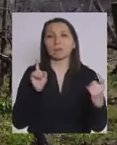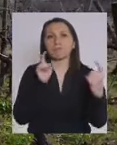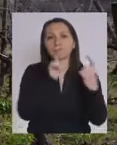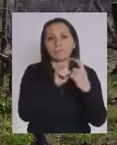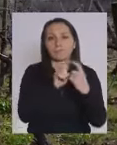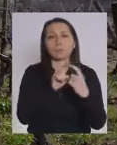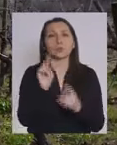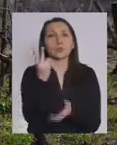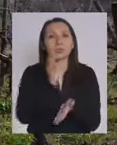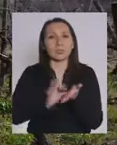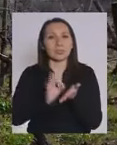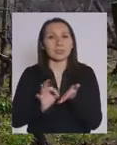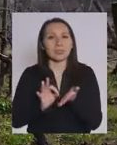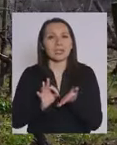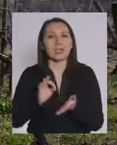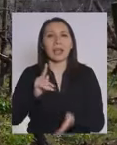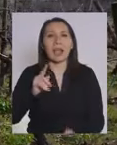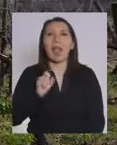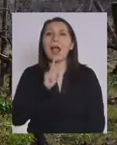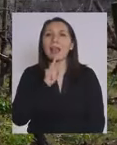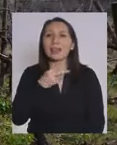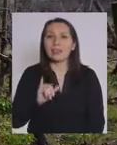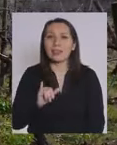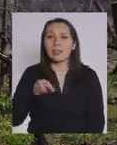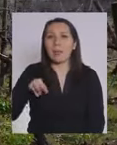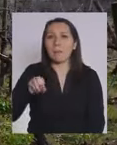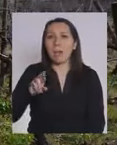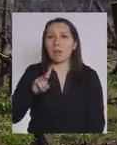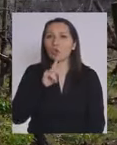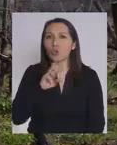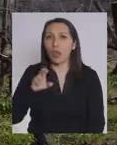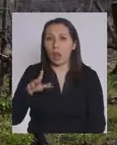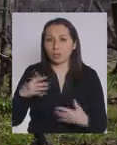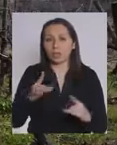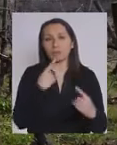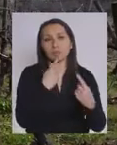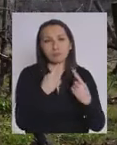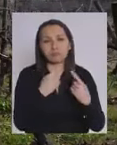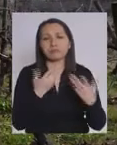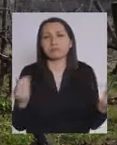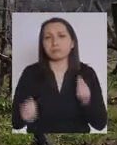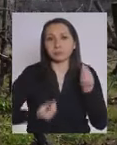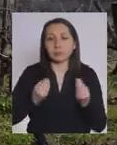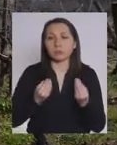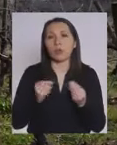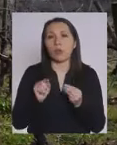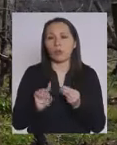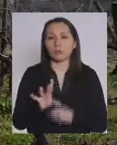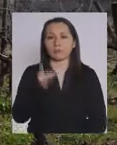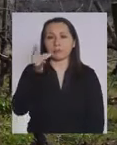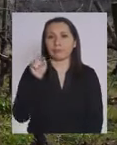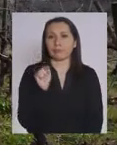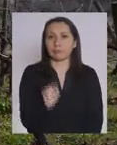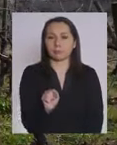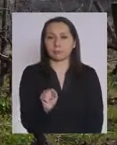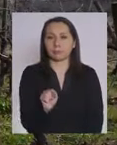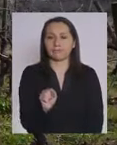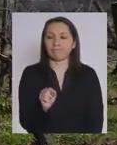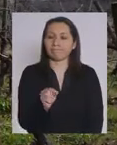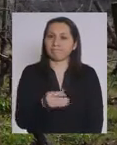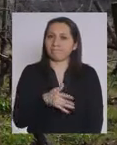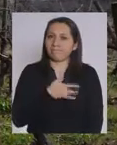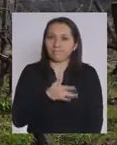subsecretaria del delito katy martorell y obviamente que aquí hay un hecho lamentable